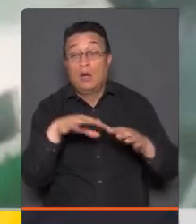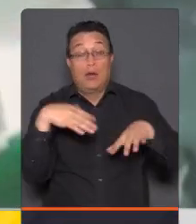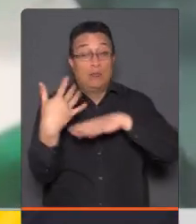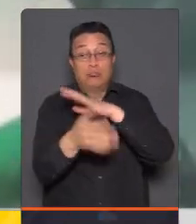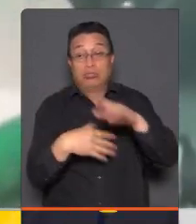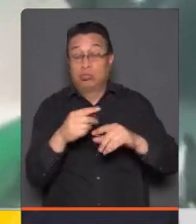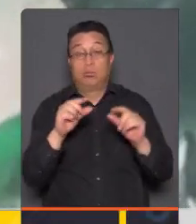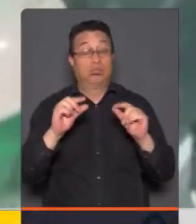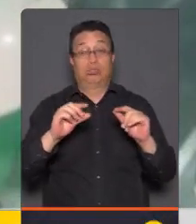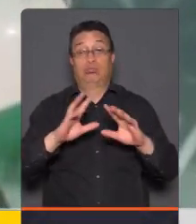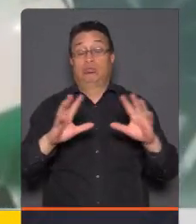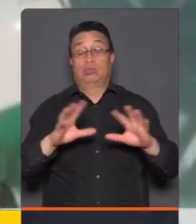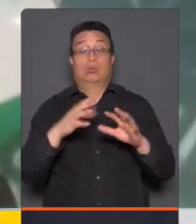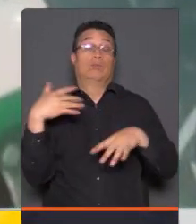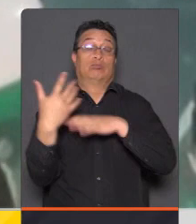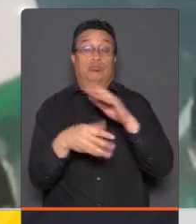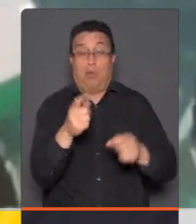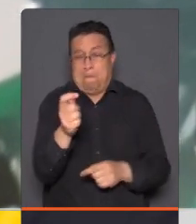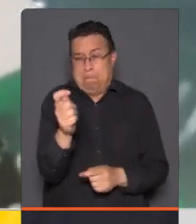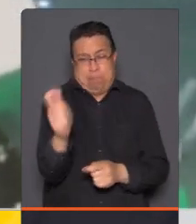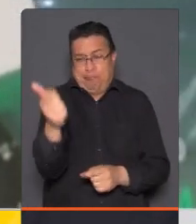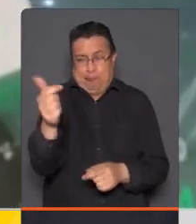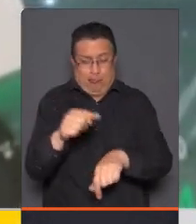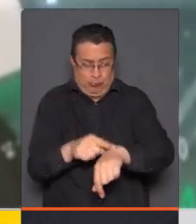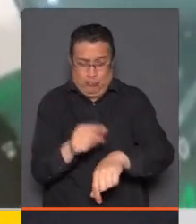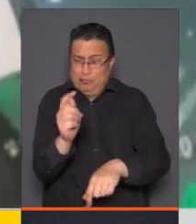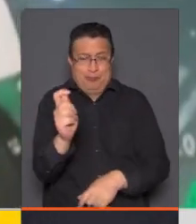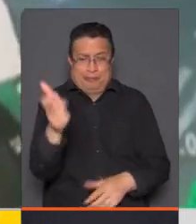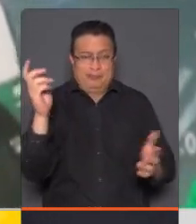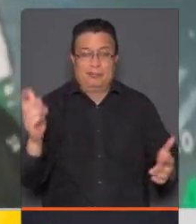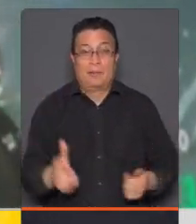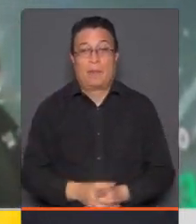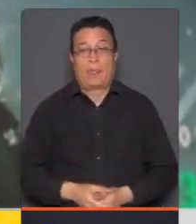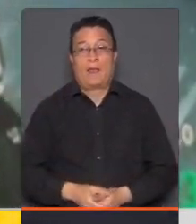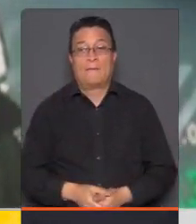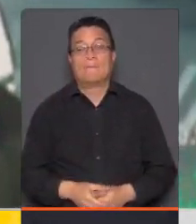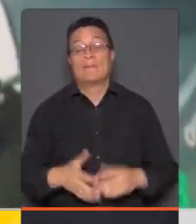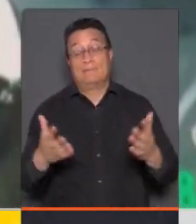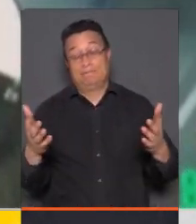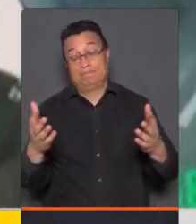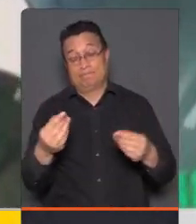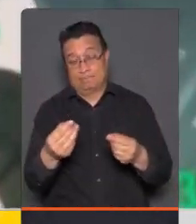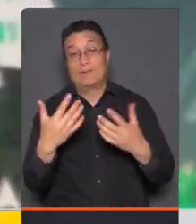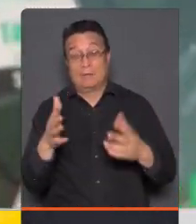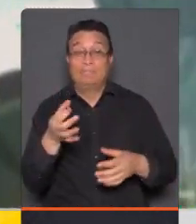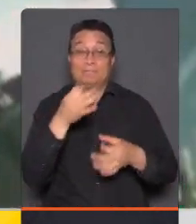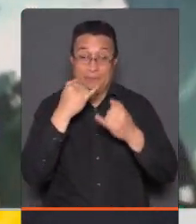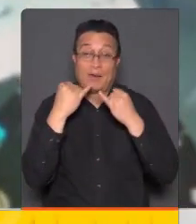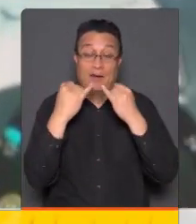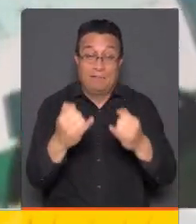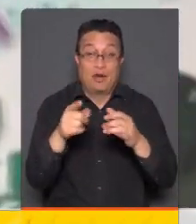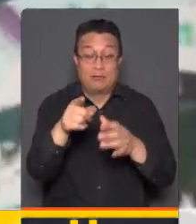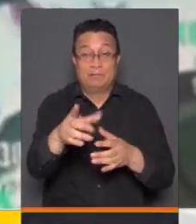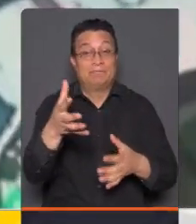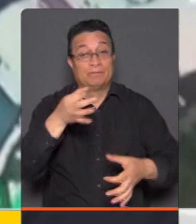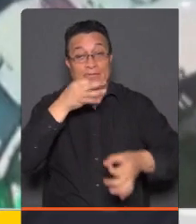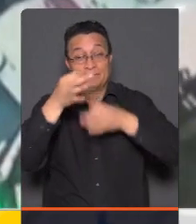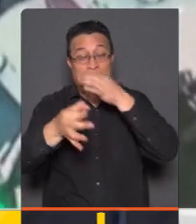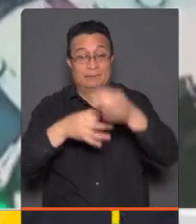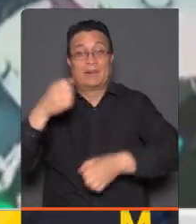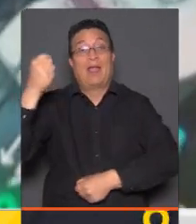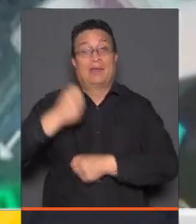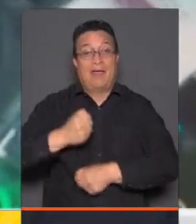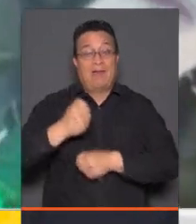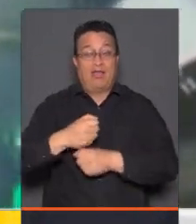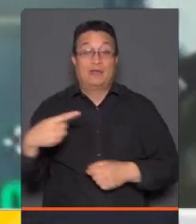duró mucho. Esto fue muy rápido. Muchas gracias, o sea, que estés bien. Bueno, Ramón, ahí teníamos el testimonio de uno de los trabajadores